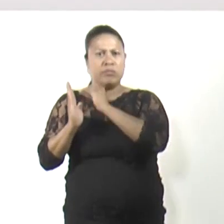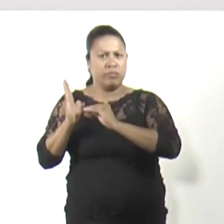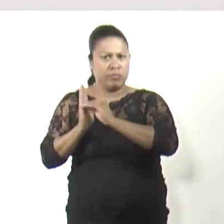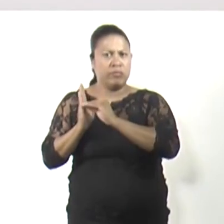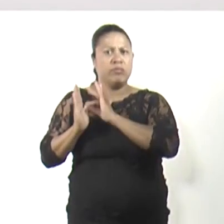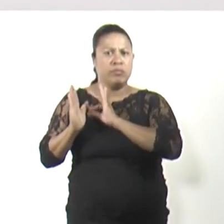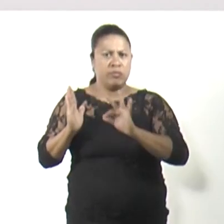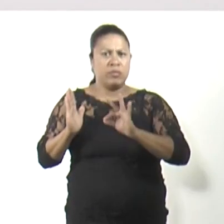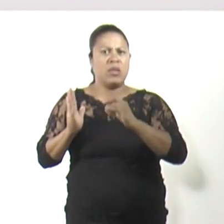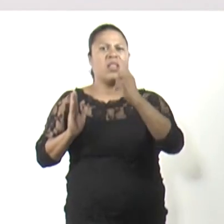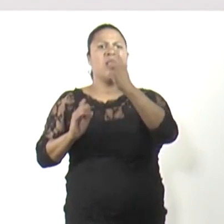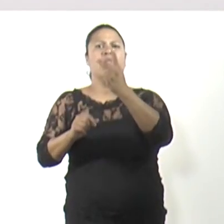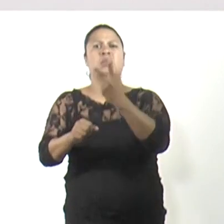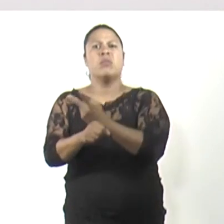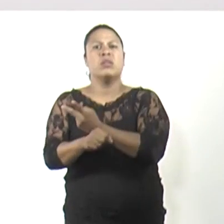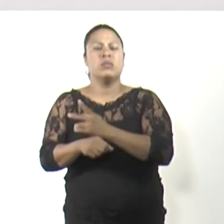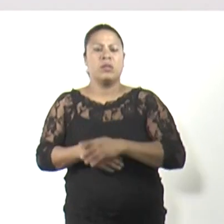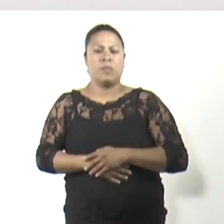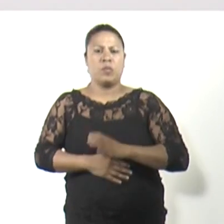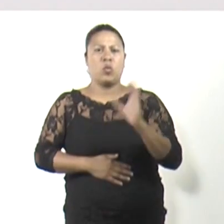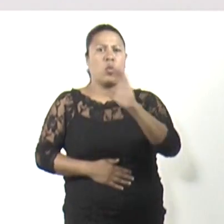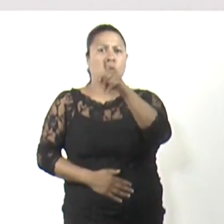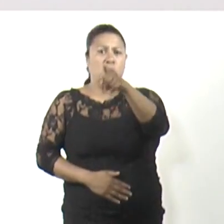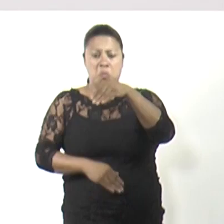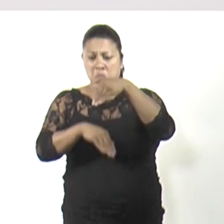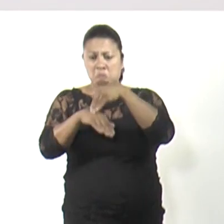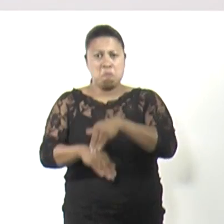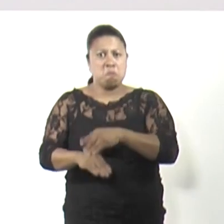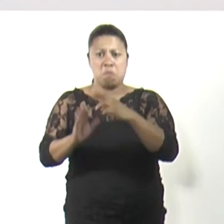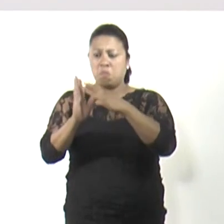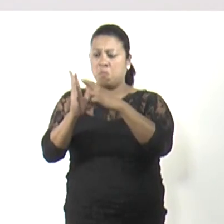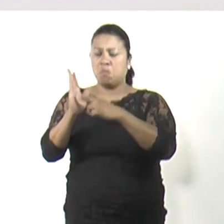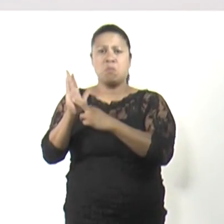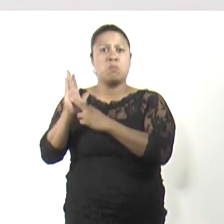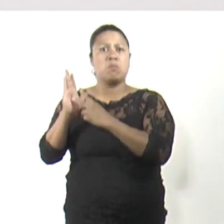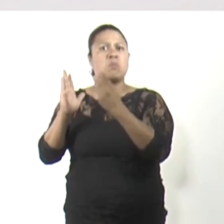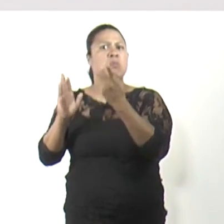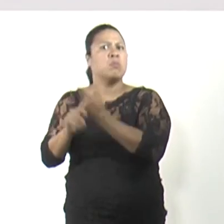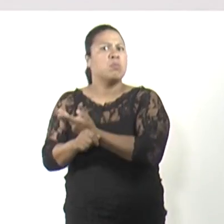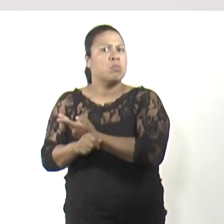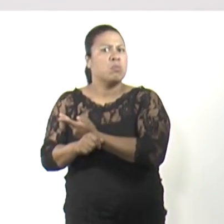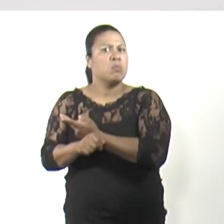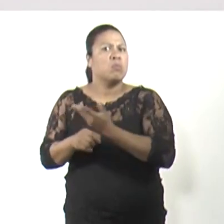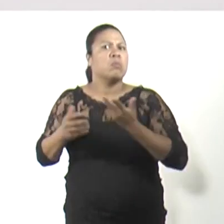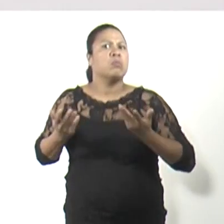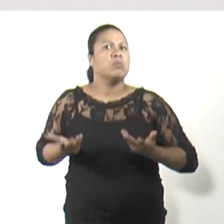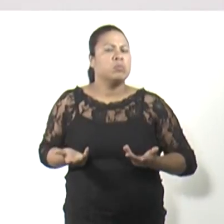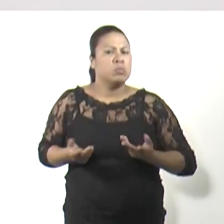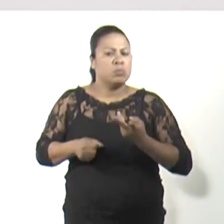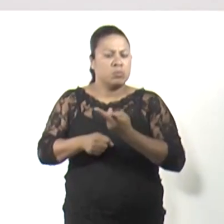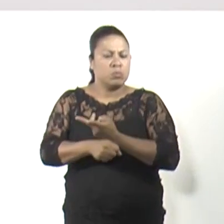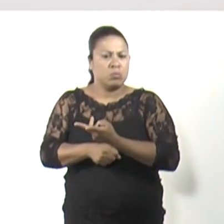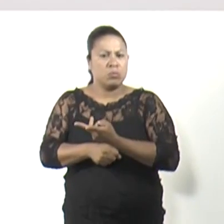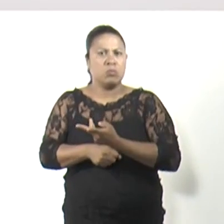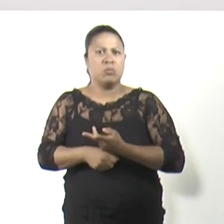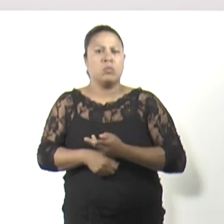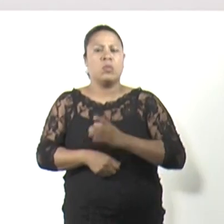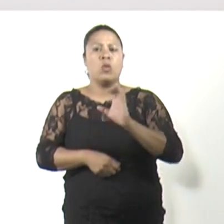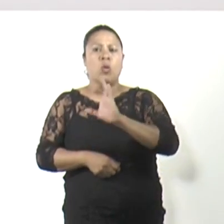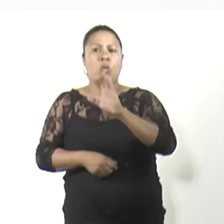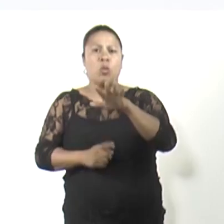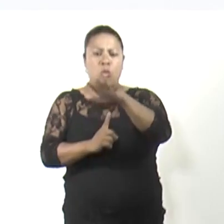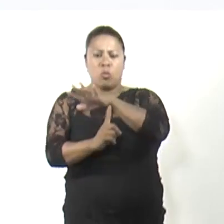¿Qué ocurre cuando no se cumple? ¿Qué normas regulan la vida en tu